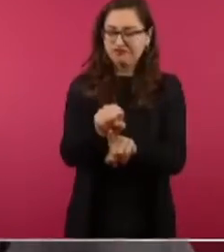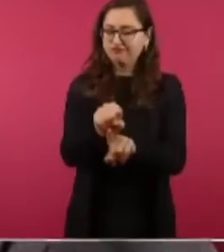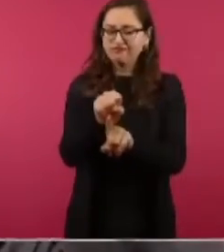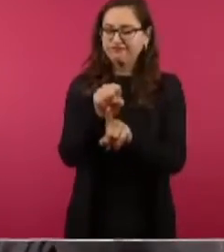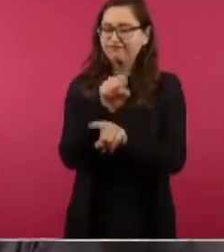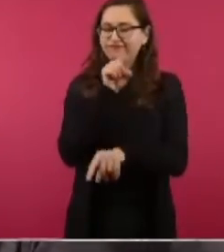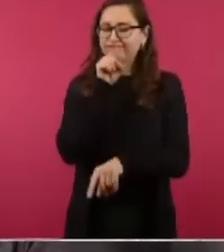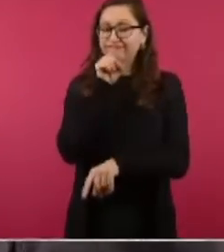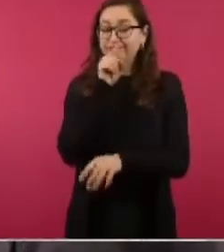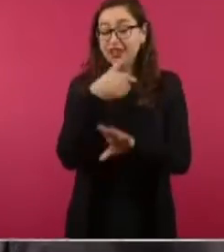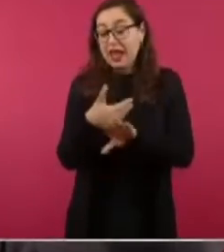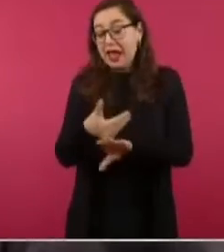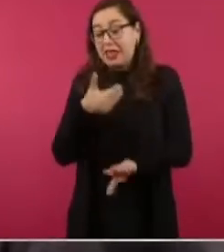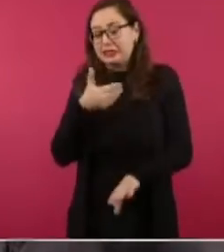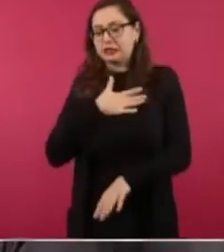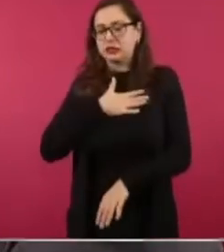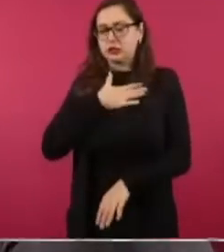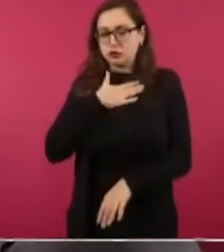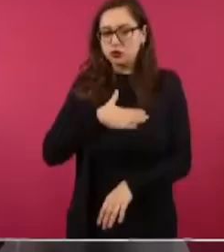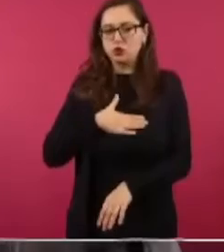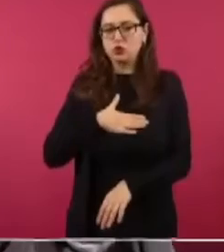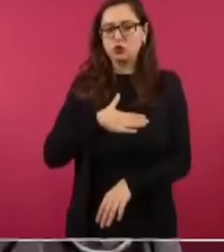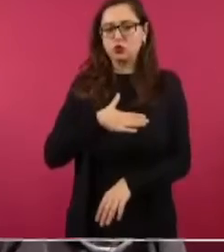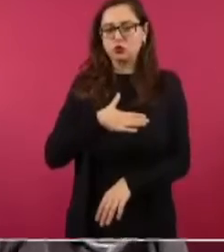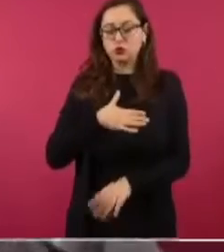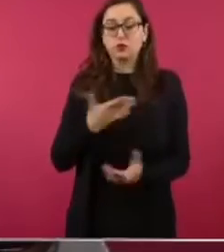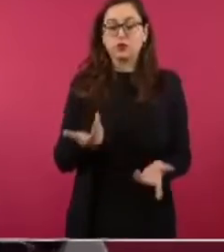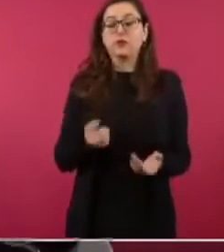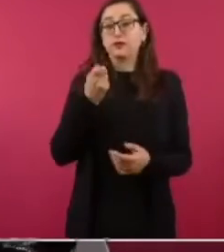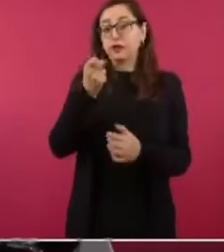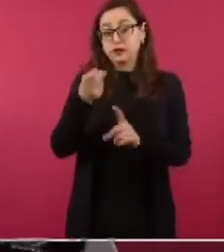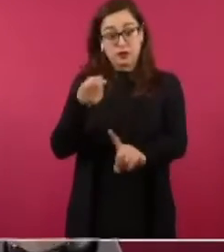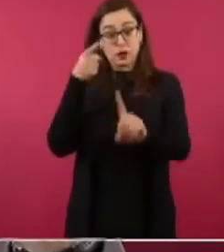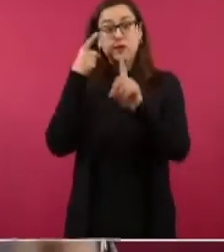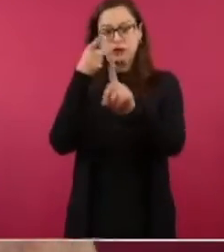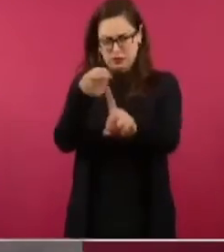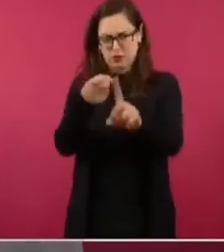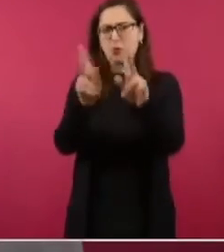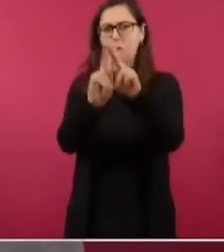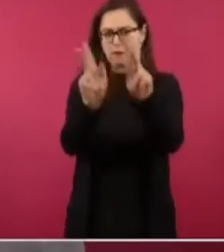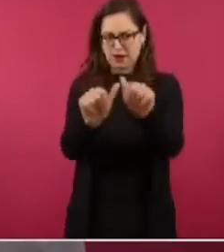Entonces, ese es el modelo, hacia allá tenemos que ir.